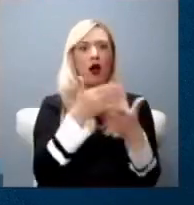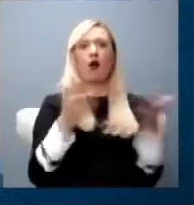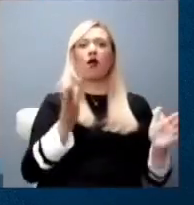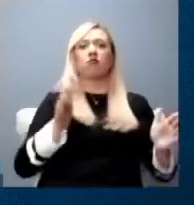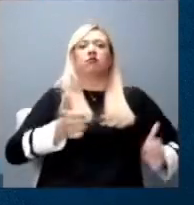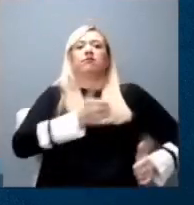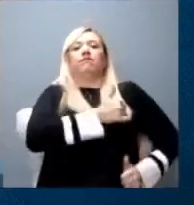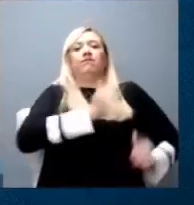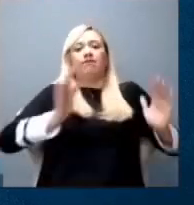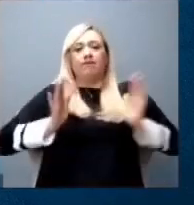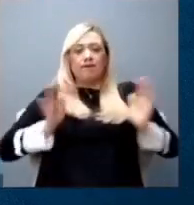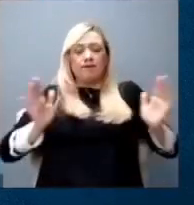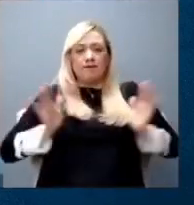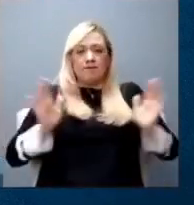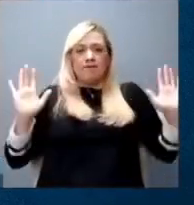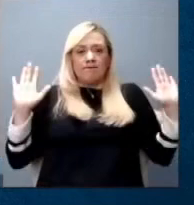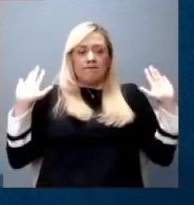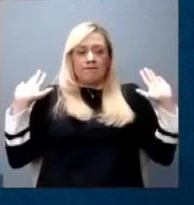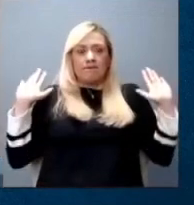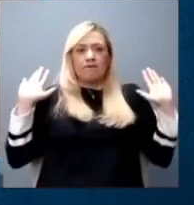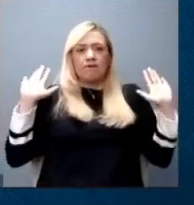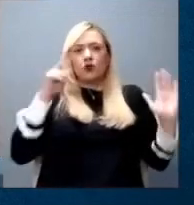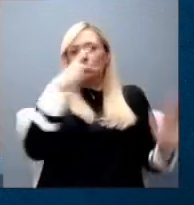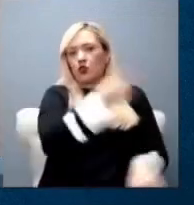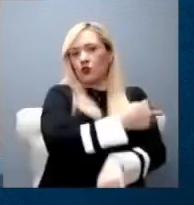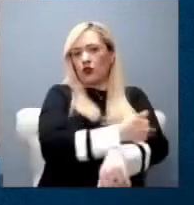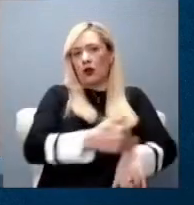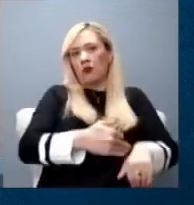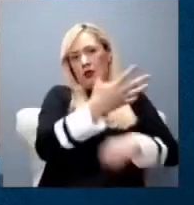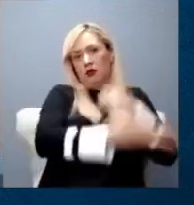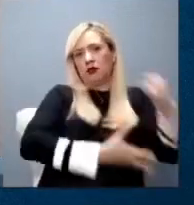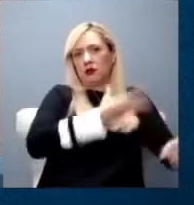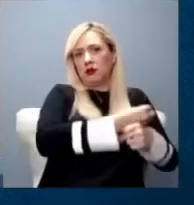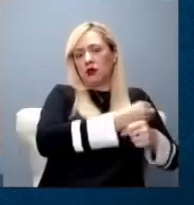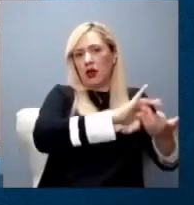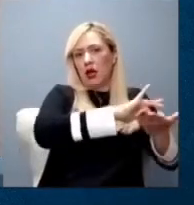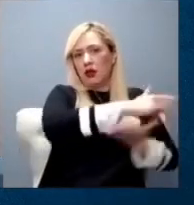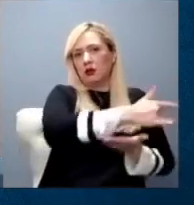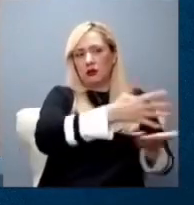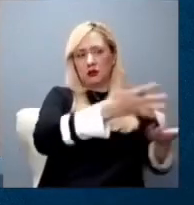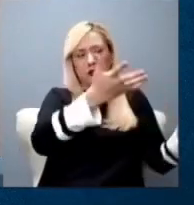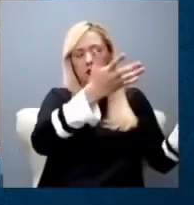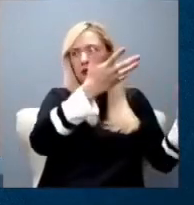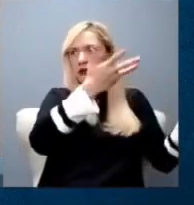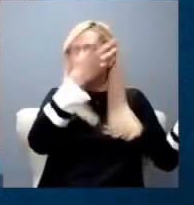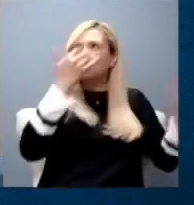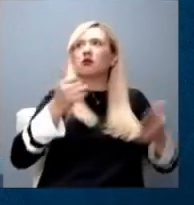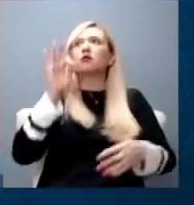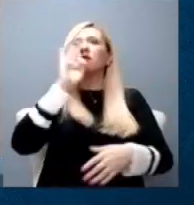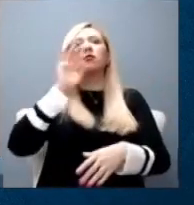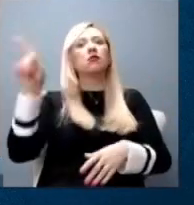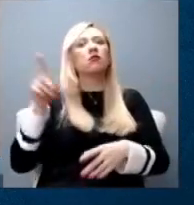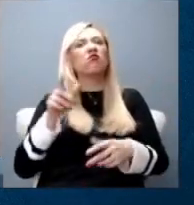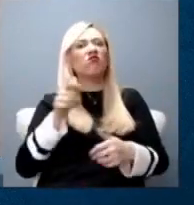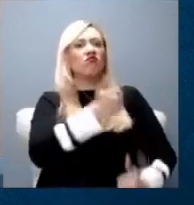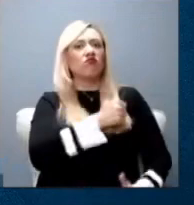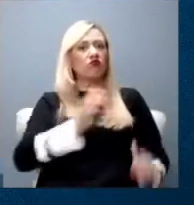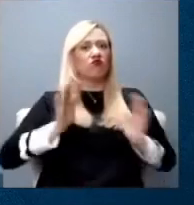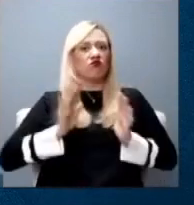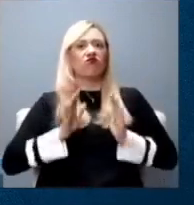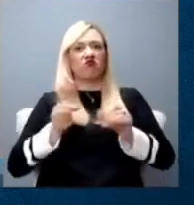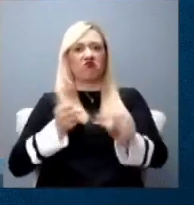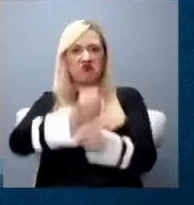solamente beneficia a la familia de Rosendo Radilla, beneficia a las personas que podrían estar siendo víctimas de violaciones por parte de